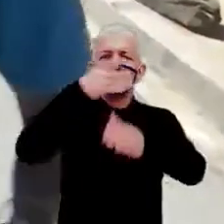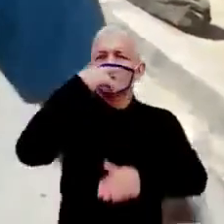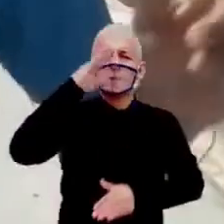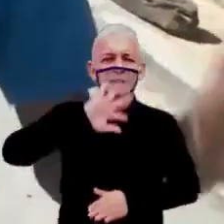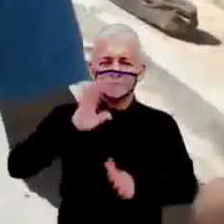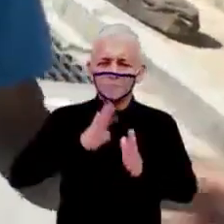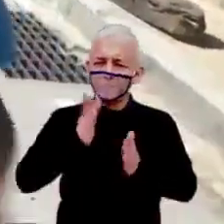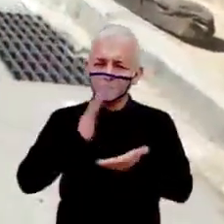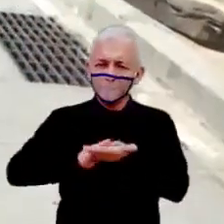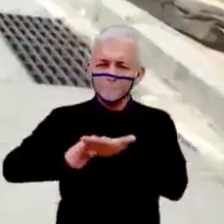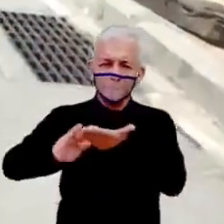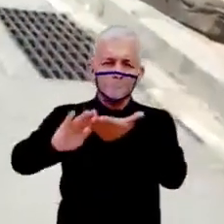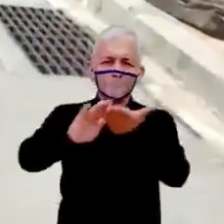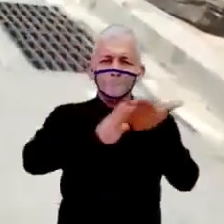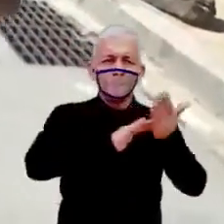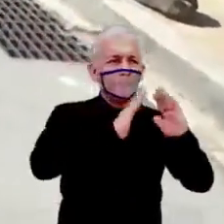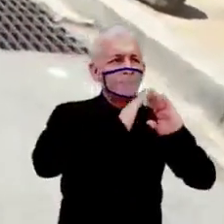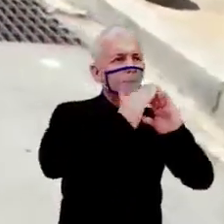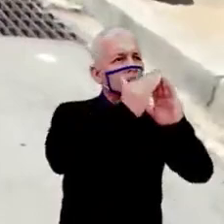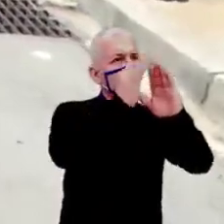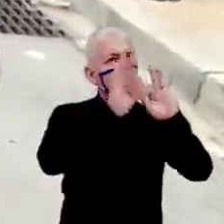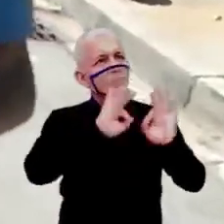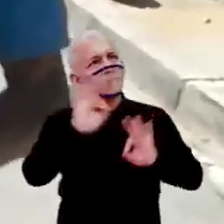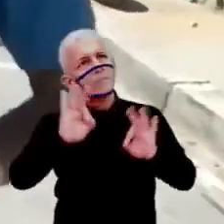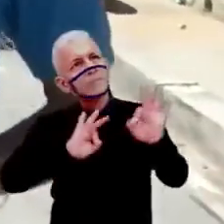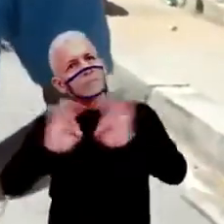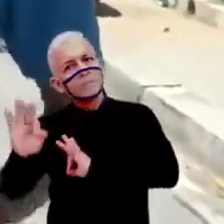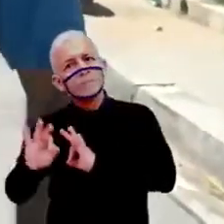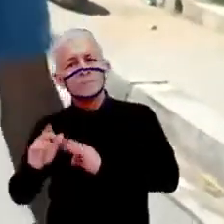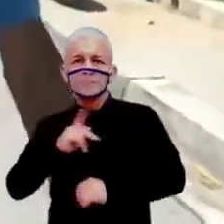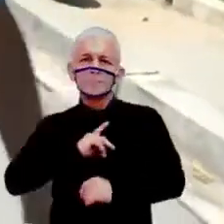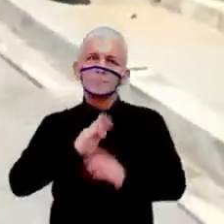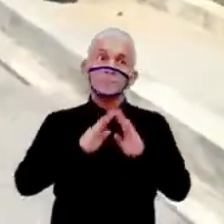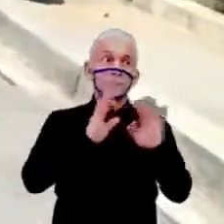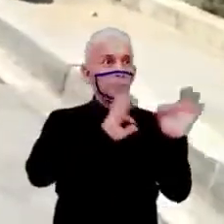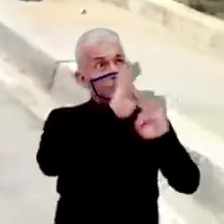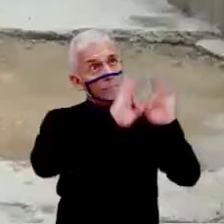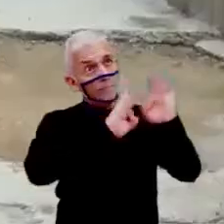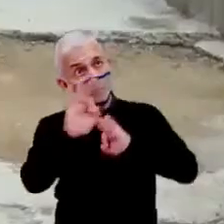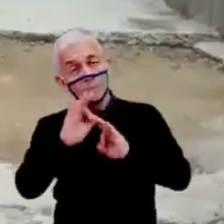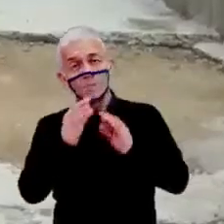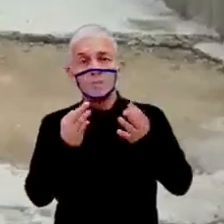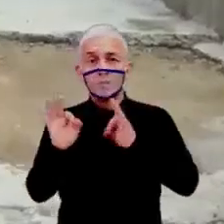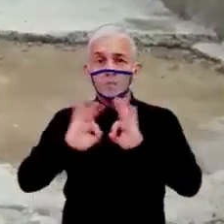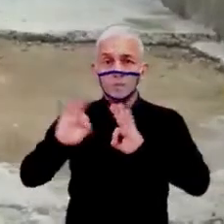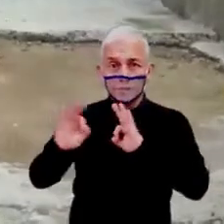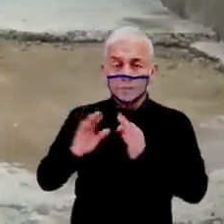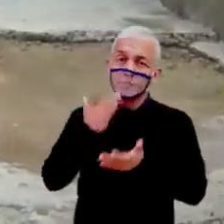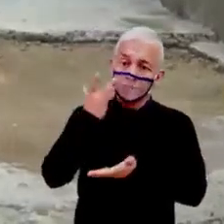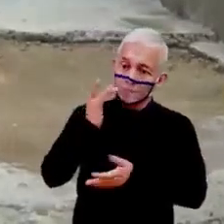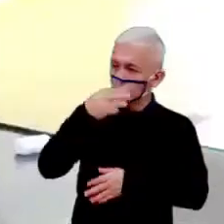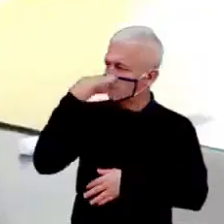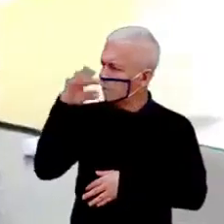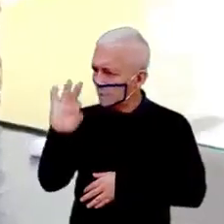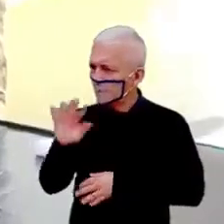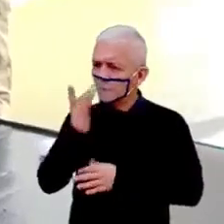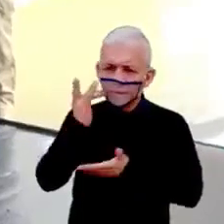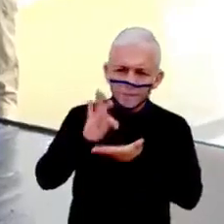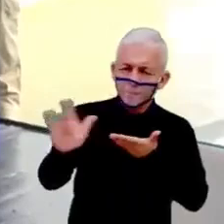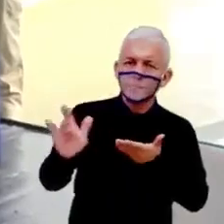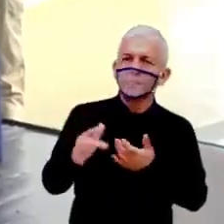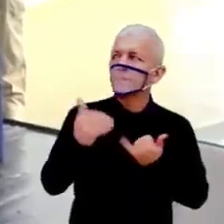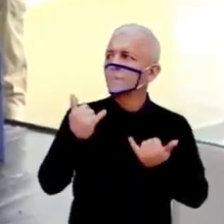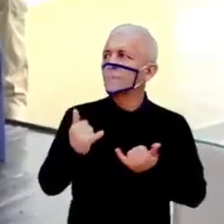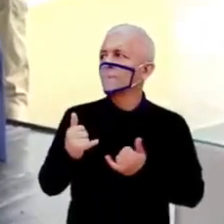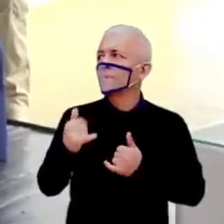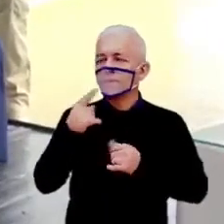olores, mejoramiento de las viviendas, que ya hoy en día todos los dueños de las propiedades han hecho el mejoramiento de sus viviendas. El día de la